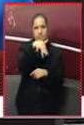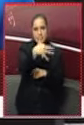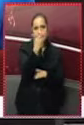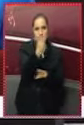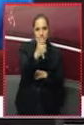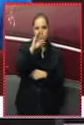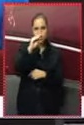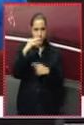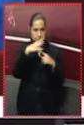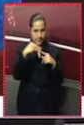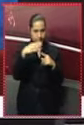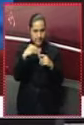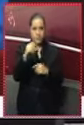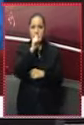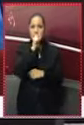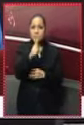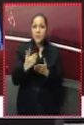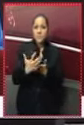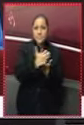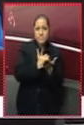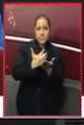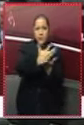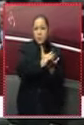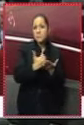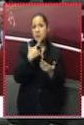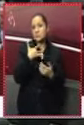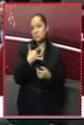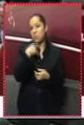recaudación participable de